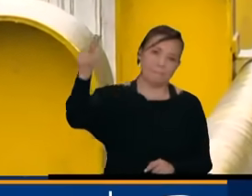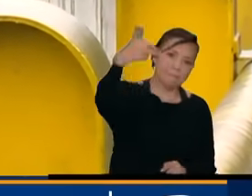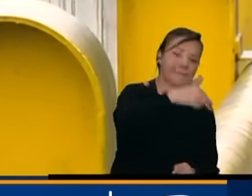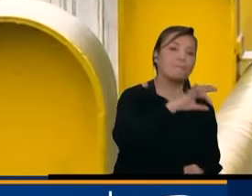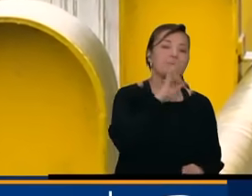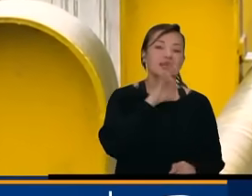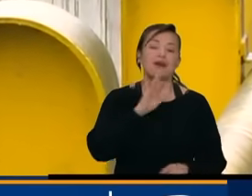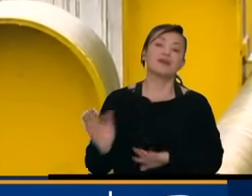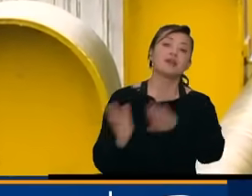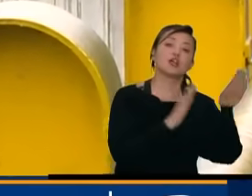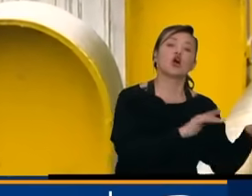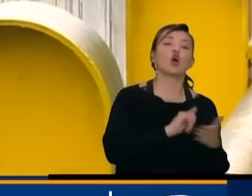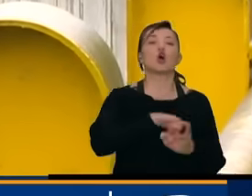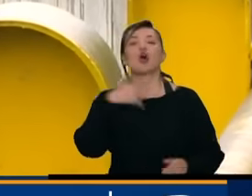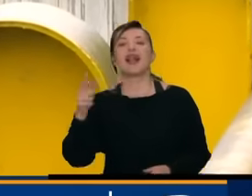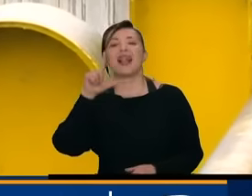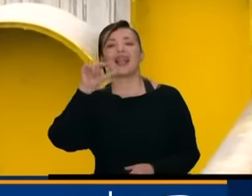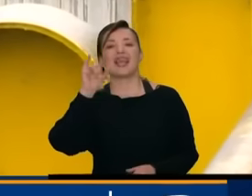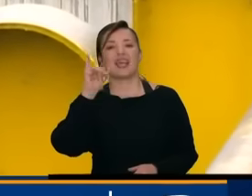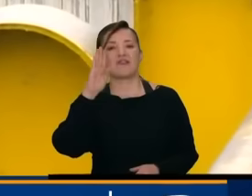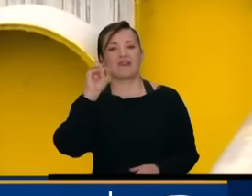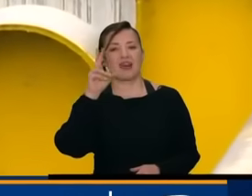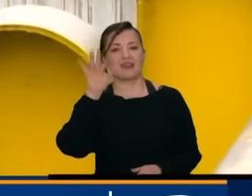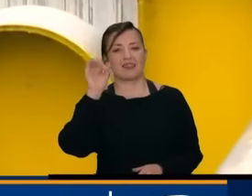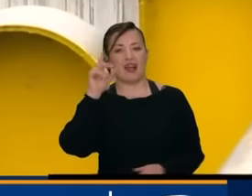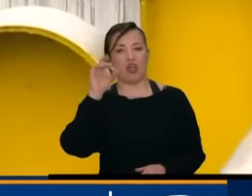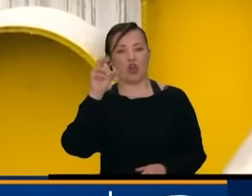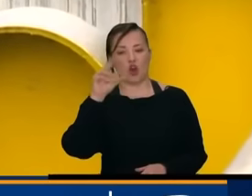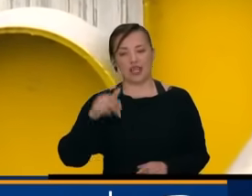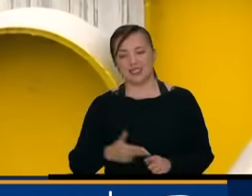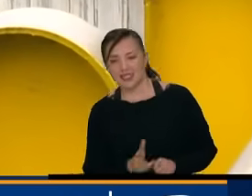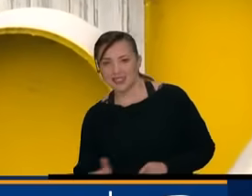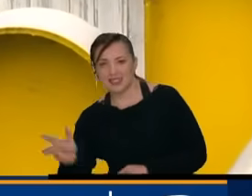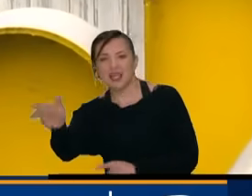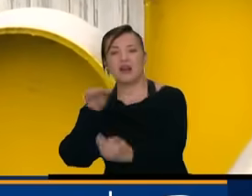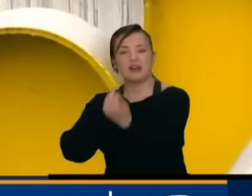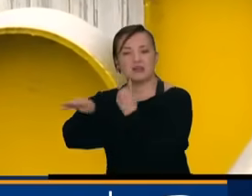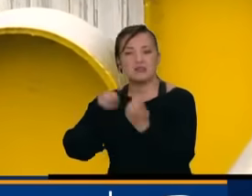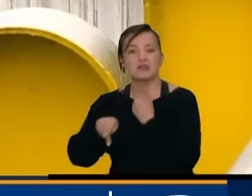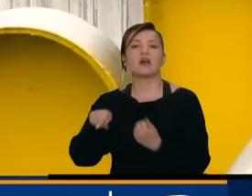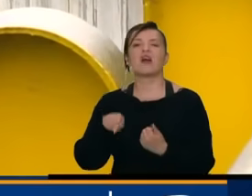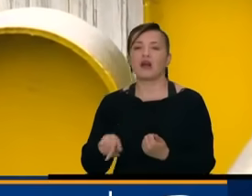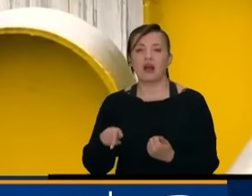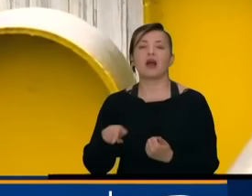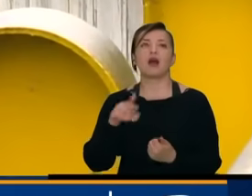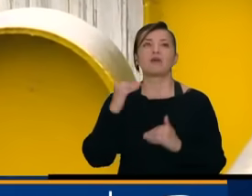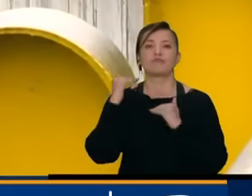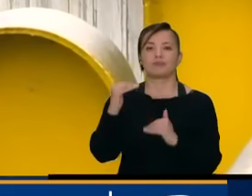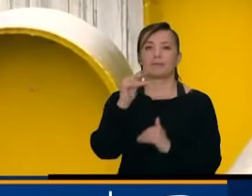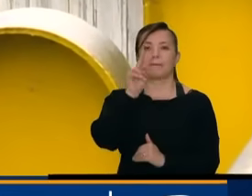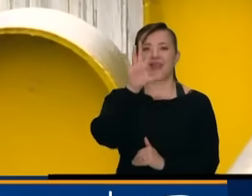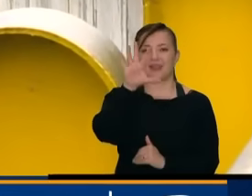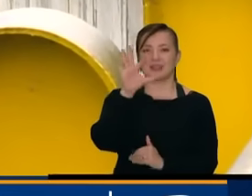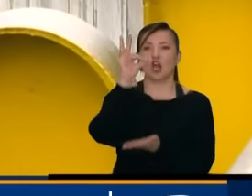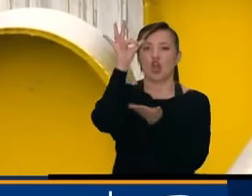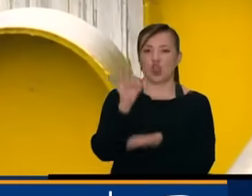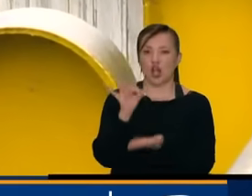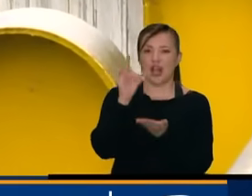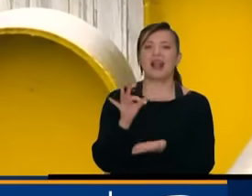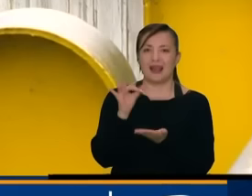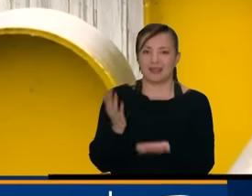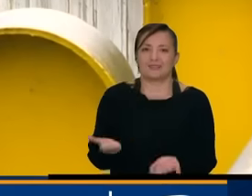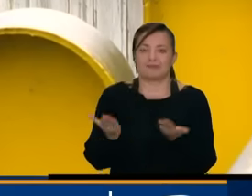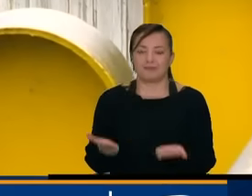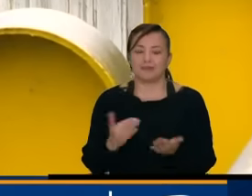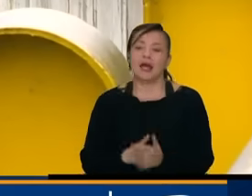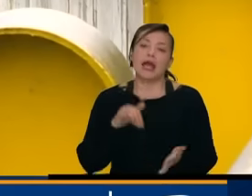la ruta Libertadores, Belén, Socha, Sácama, Alto Corozal, que tiene restricción de capacidad de 25 toneladas. Con estas iniciativas,